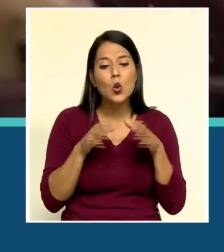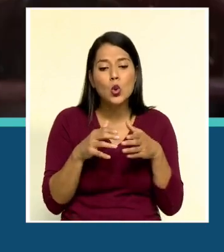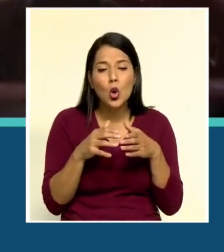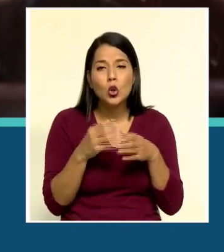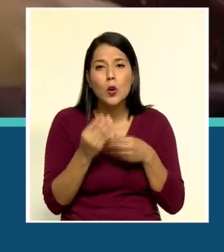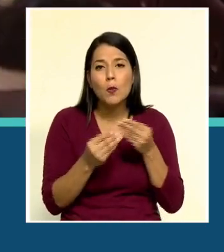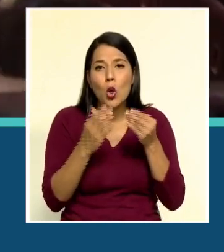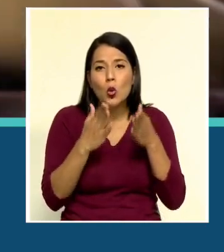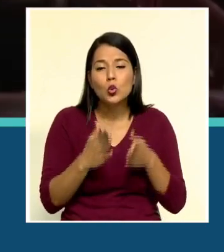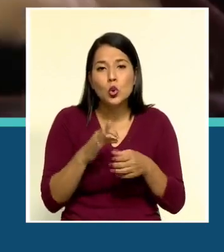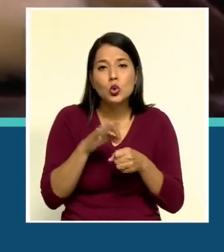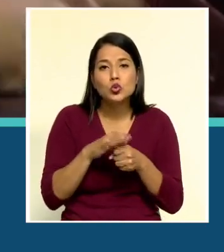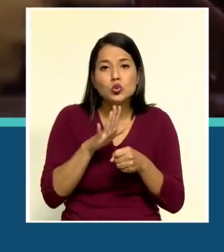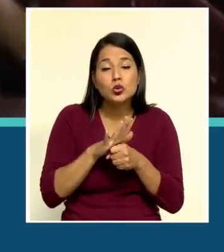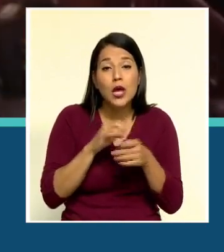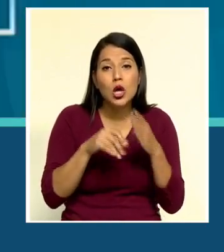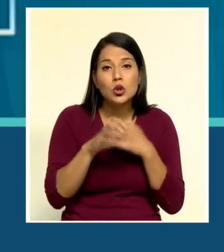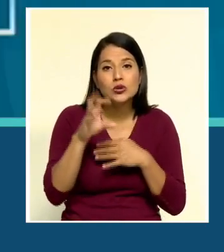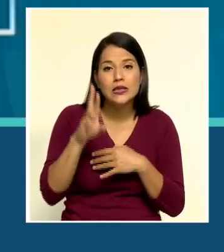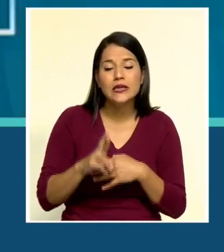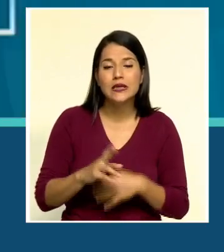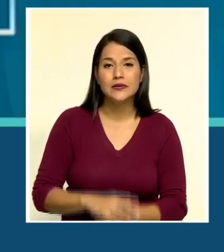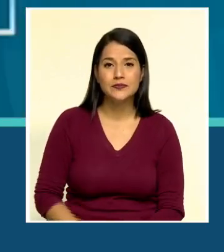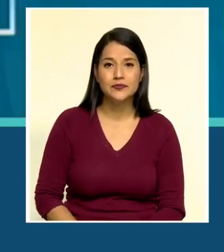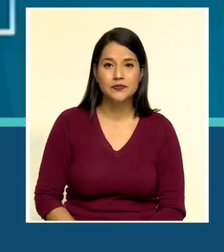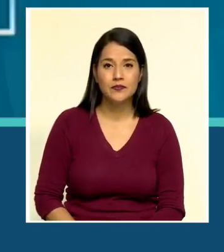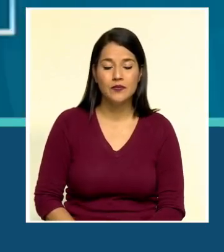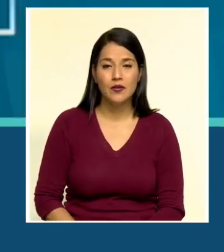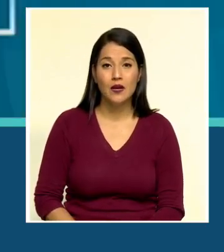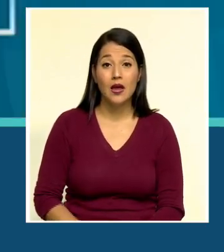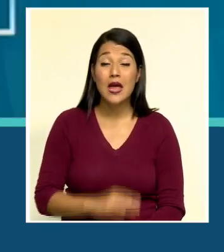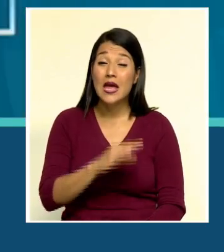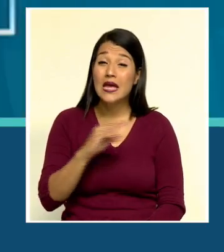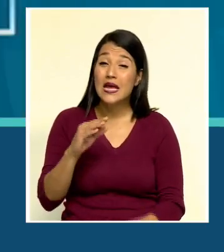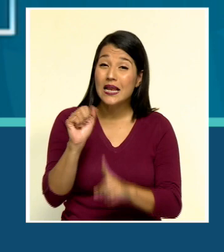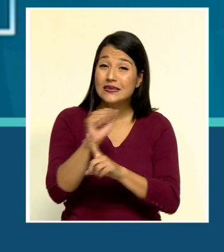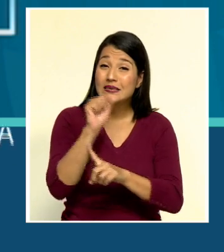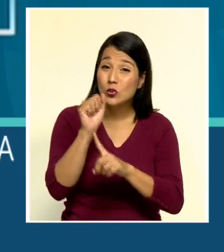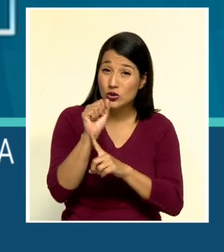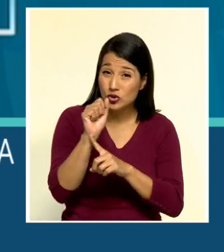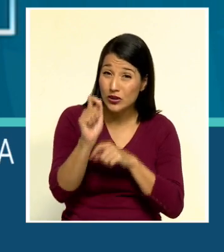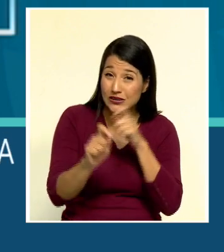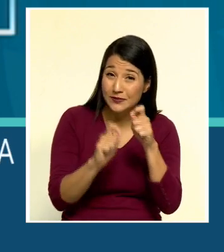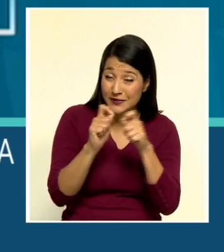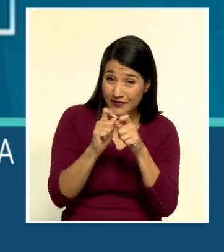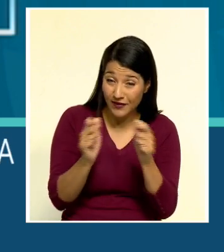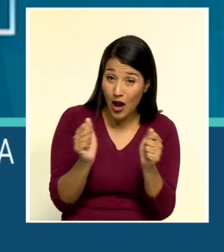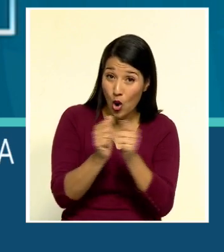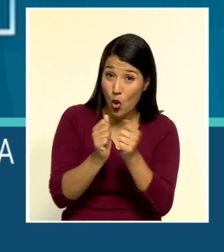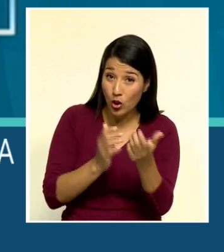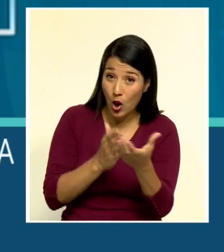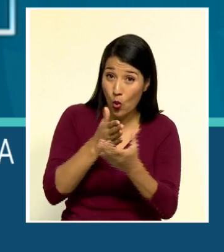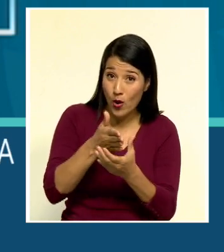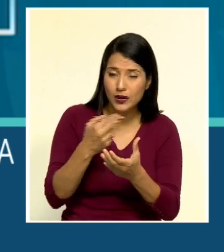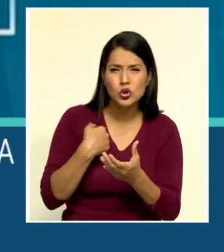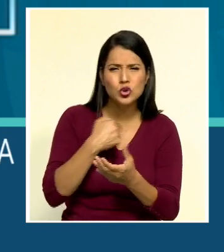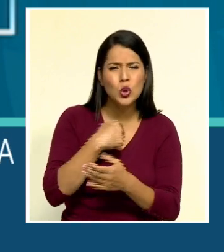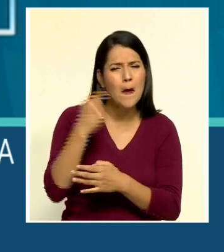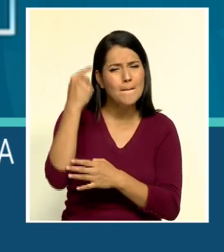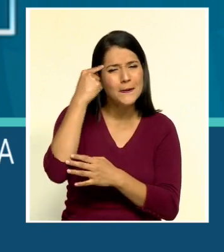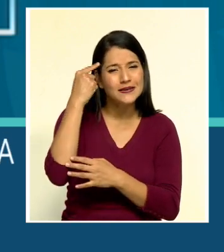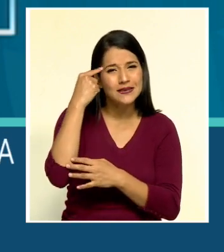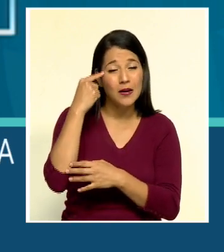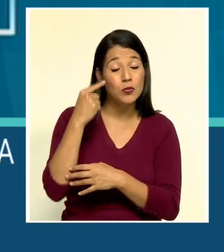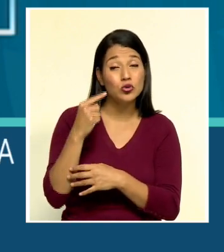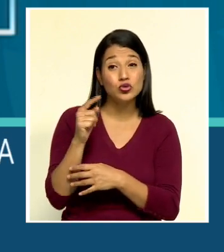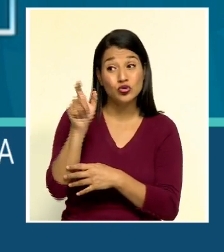Productores Agropecuarios Costarricenses. En el caso específico del aguacate, consideramos que el primer paso de